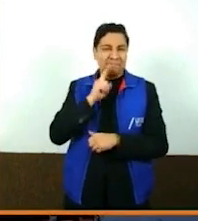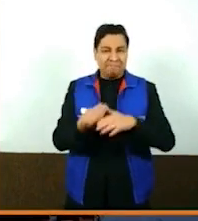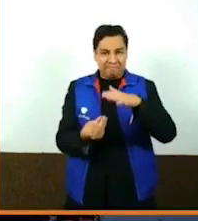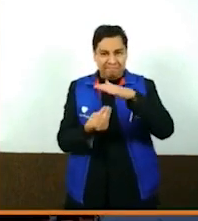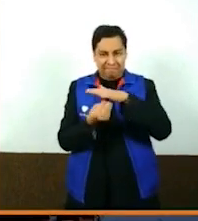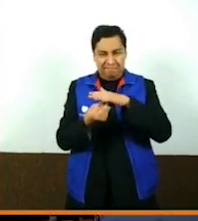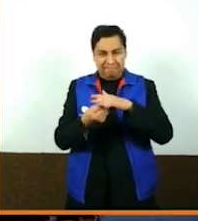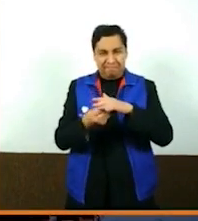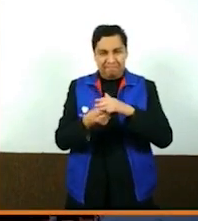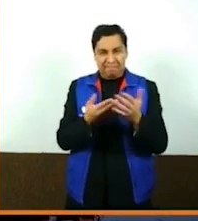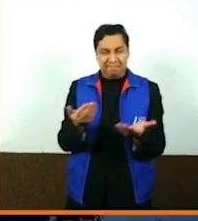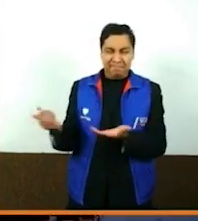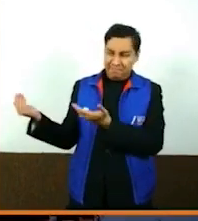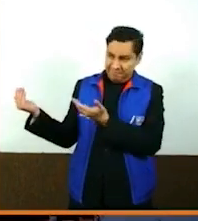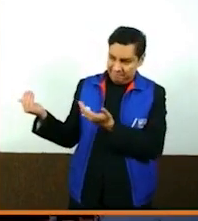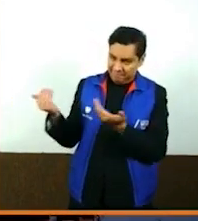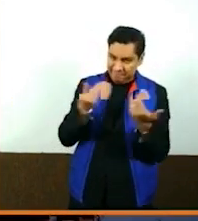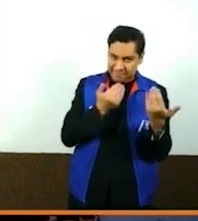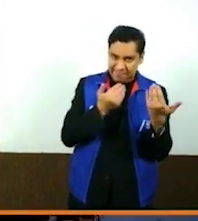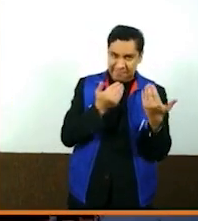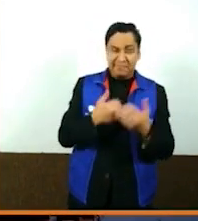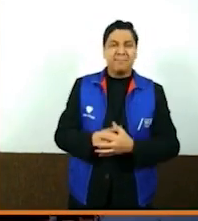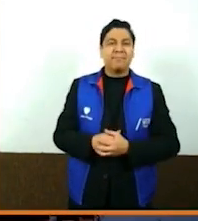Adelante, por favor. Gracias.